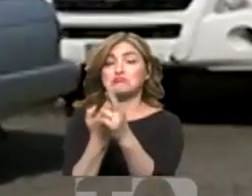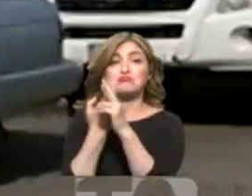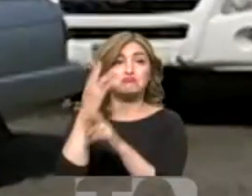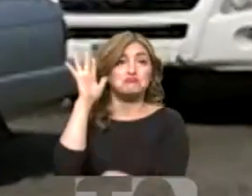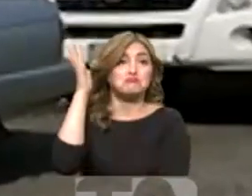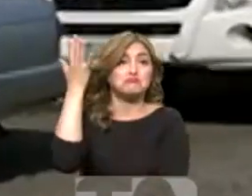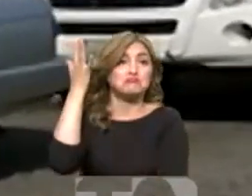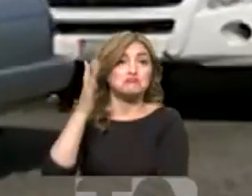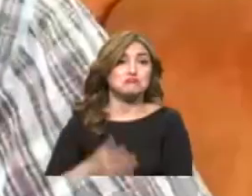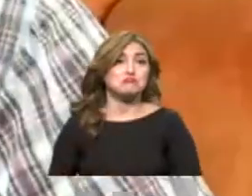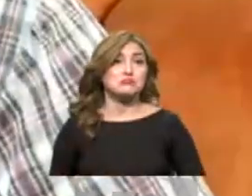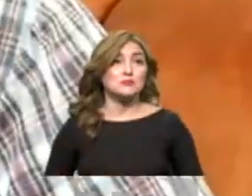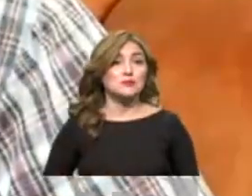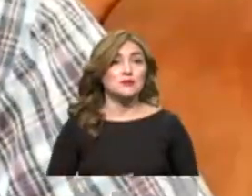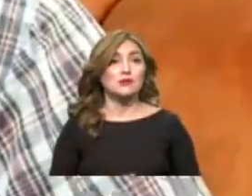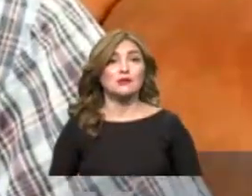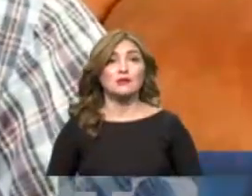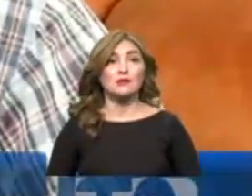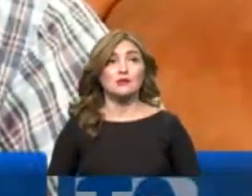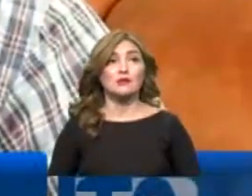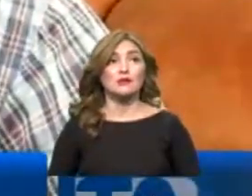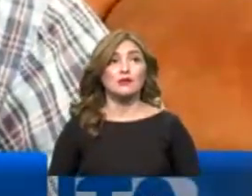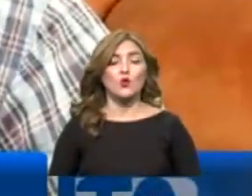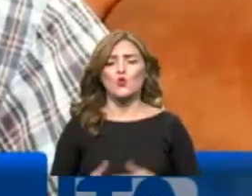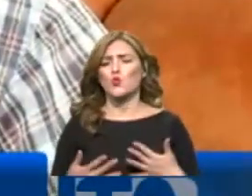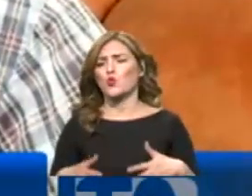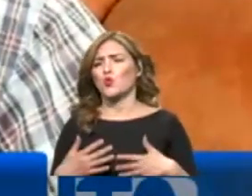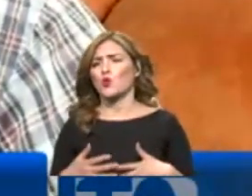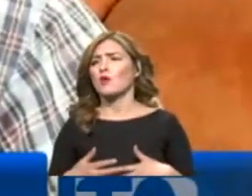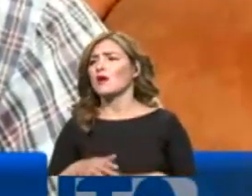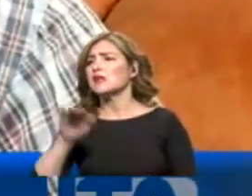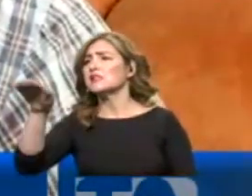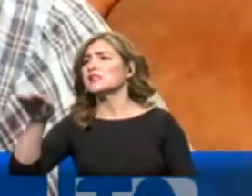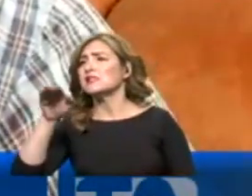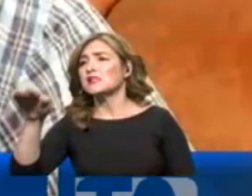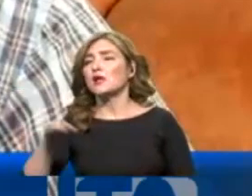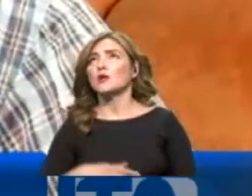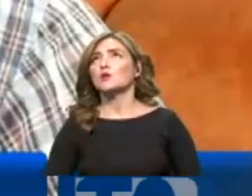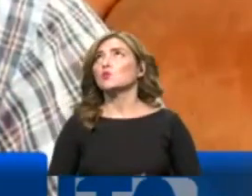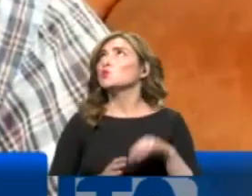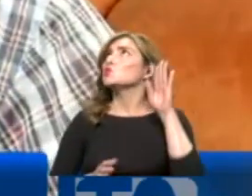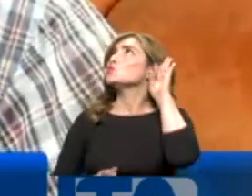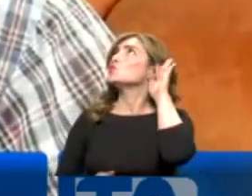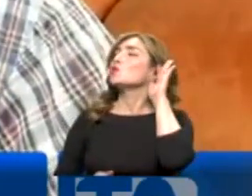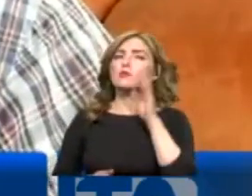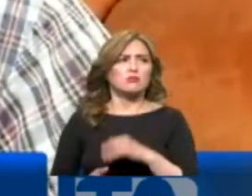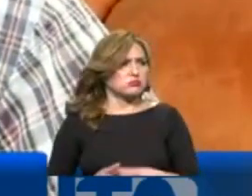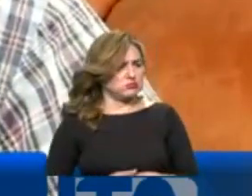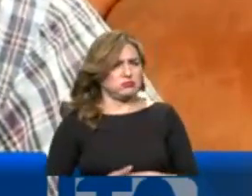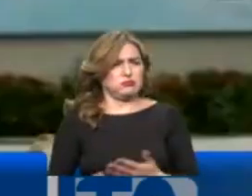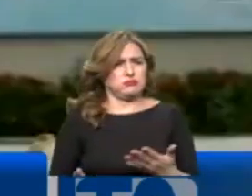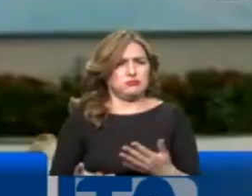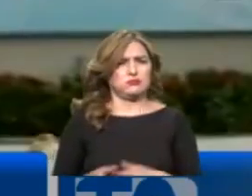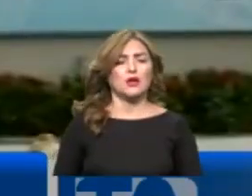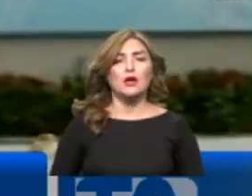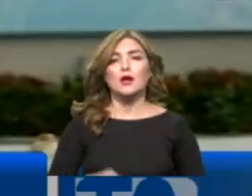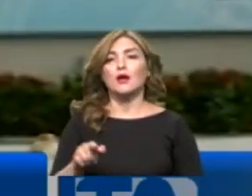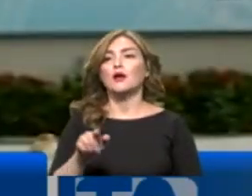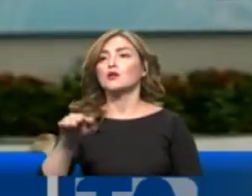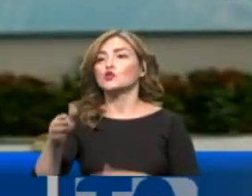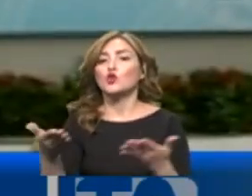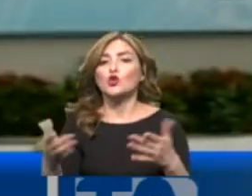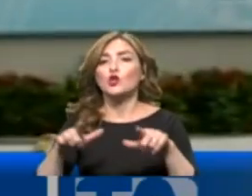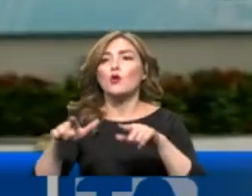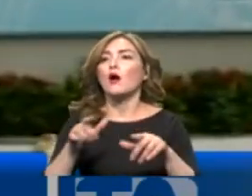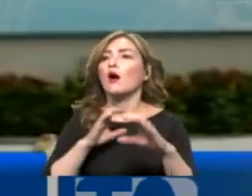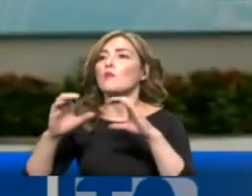recibido ninguna respuesta. Oídos sordos, no se los puede localizar, es difícil conversar con ellos, no hay apertura. En el grupo de